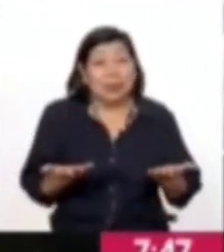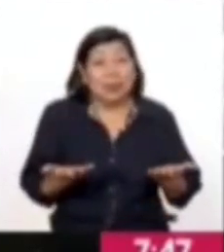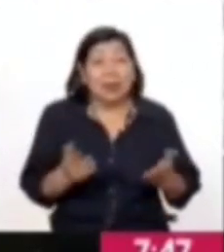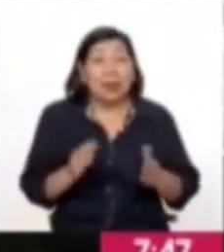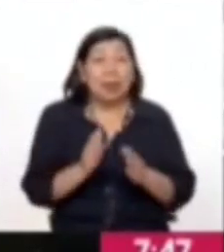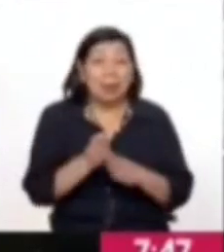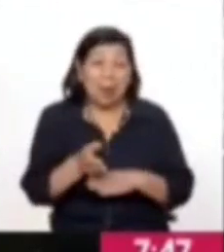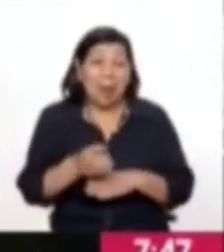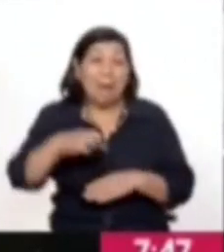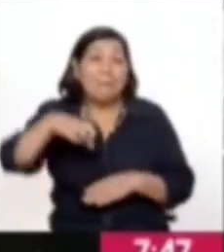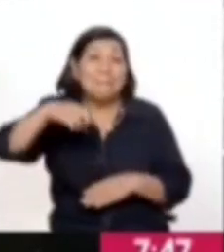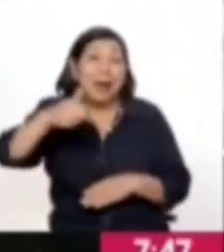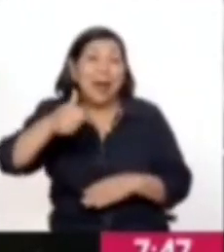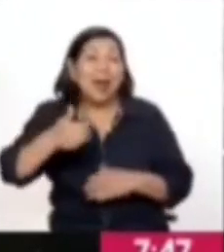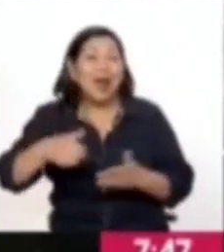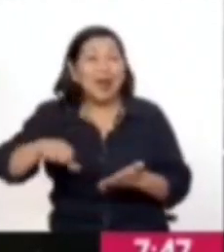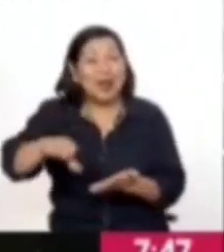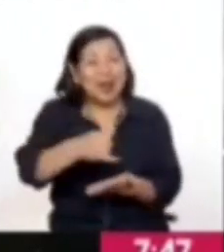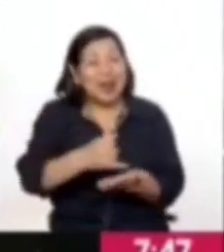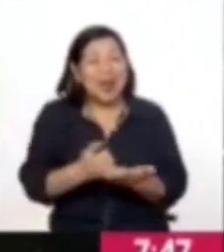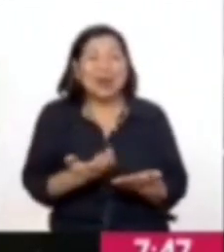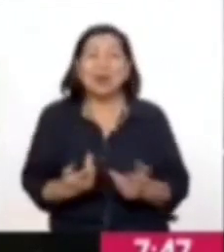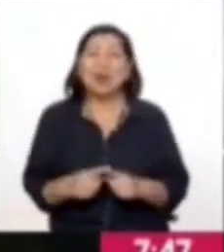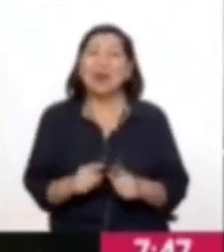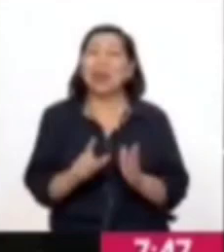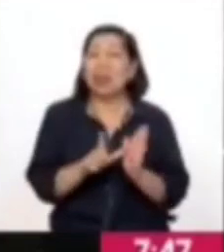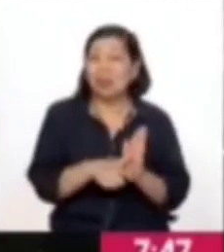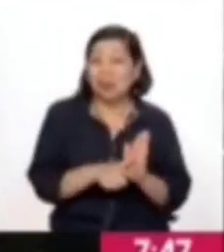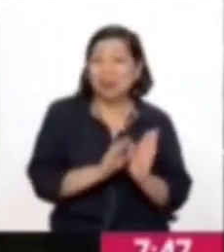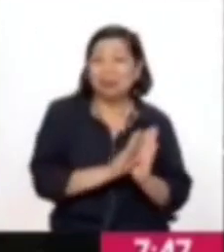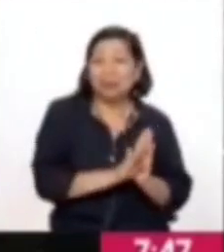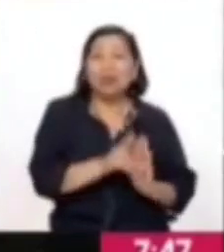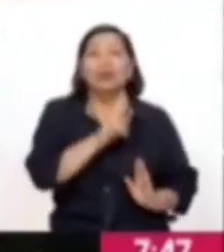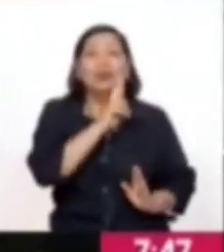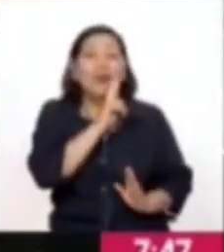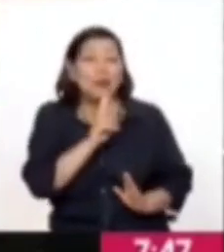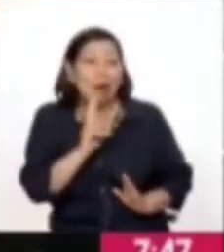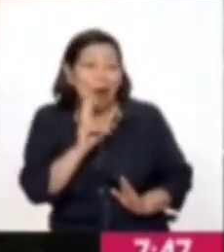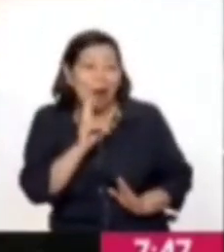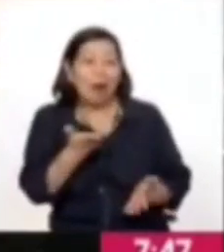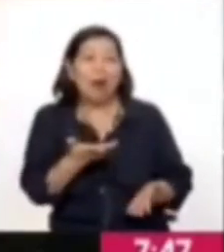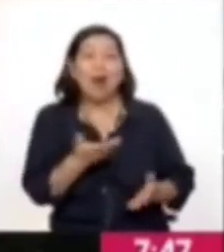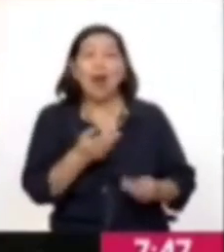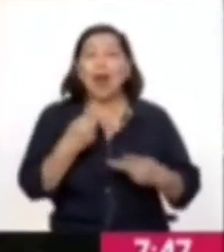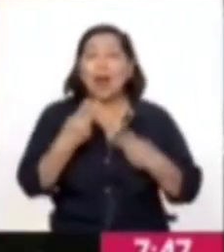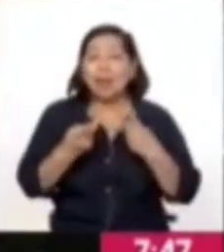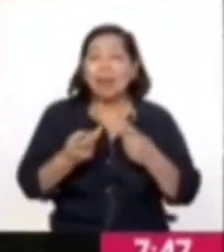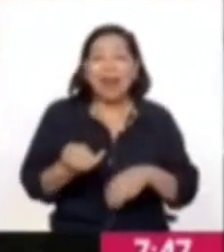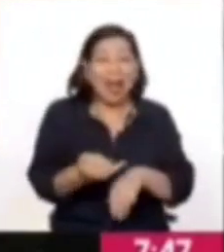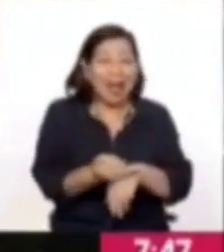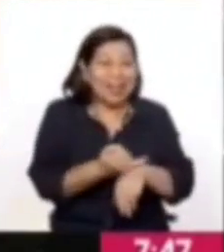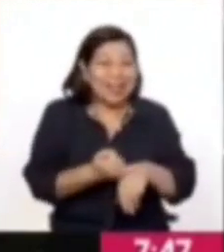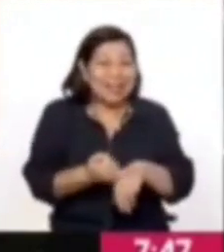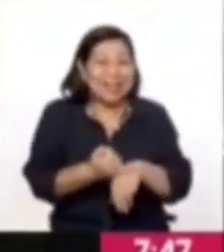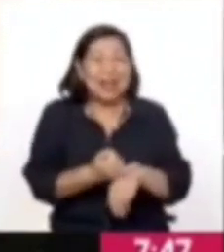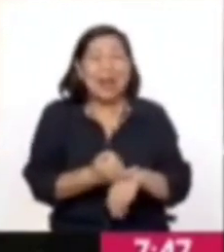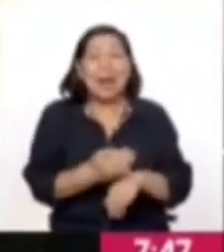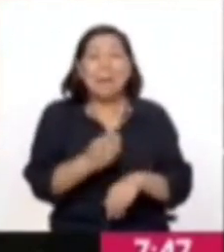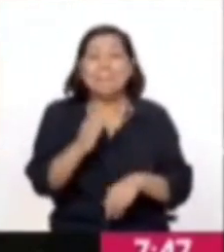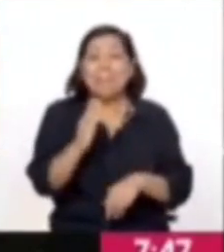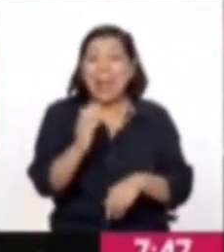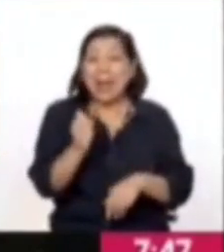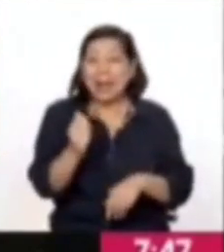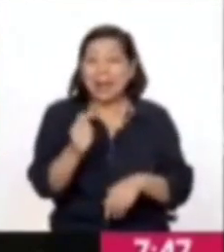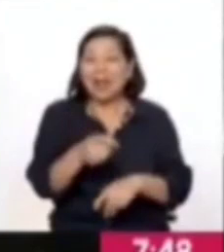a Paracas, el que disfruta de las reservas, de sus Exacto. restaurantes, de la Sí. visita a la isla, ¿verdad? Pero de ahí